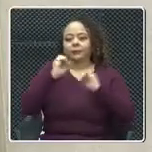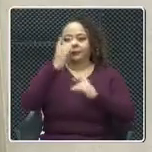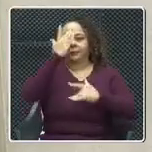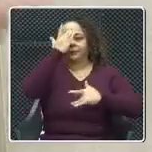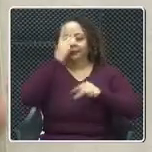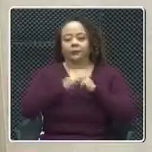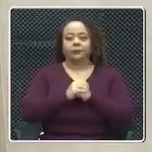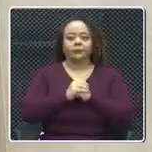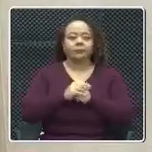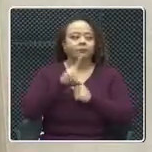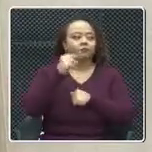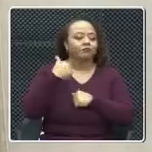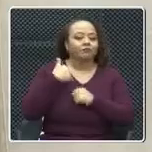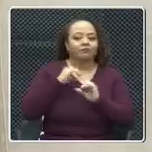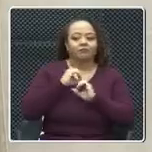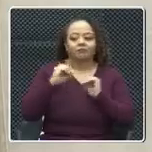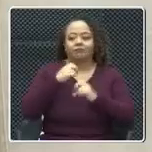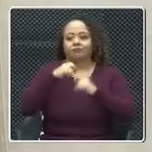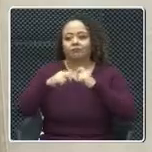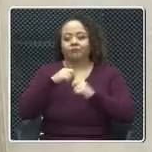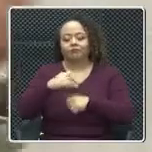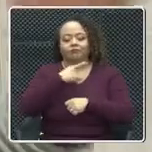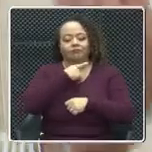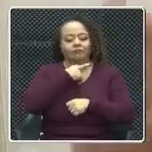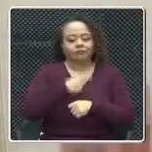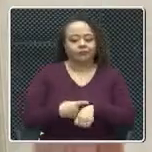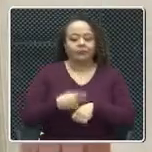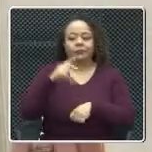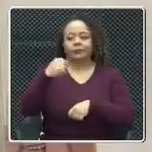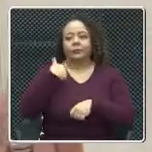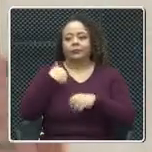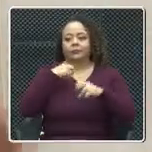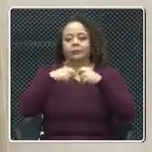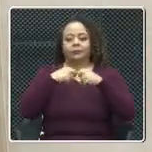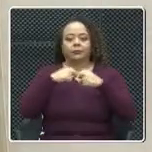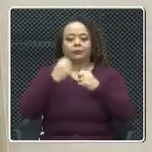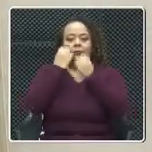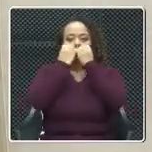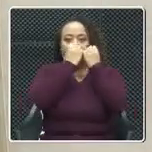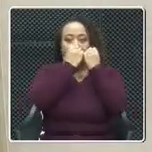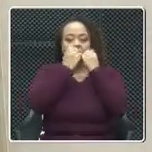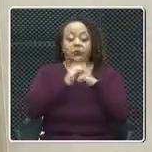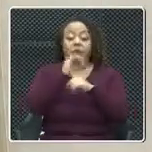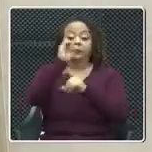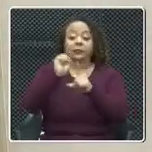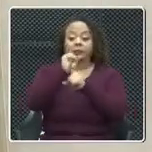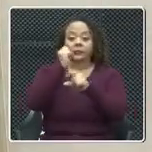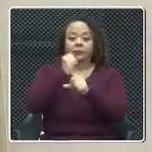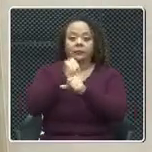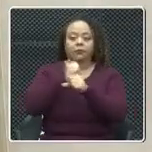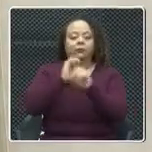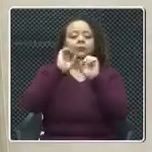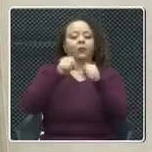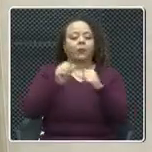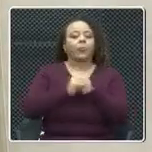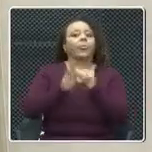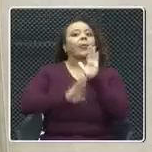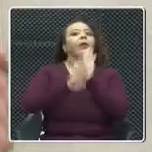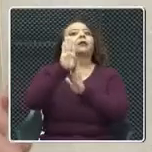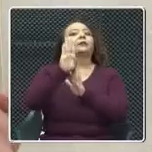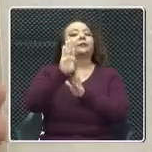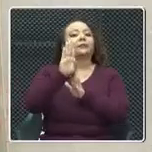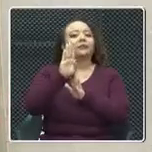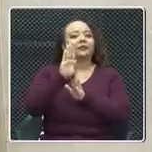enfermedad, no han tenido ningún trastorno depresivo, no han tenido ningún trastorno ansioso. La condición laboral podría exacerbar su